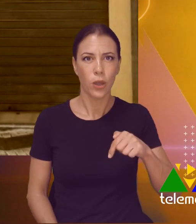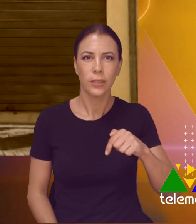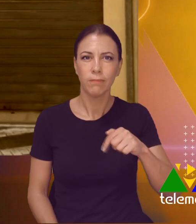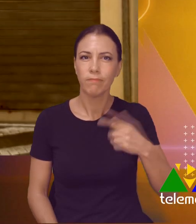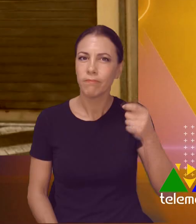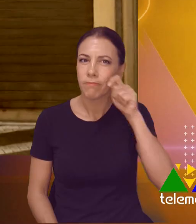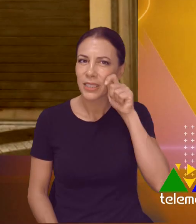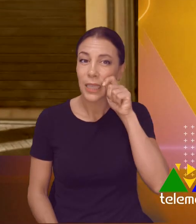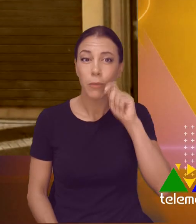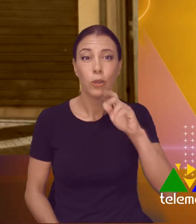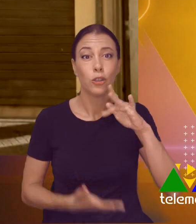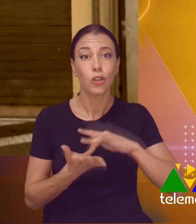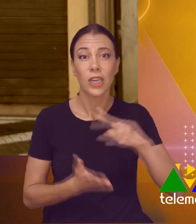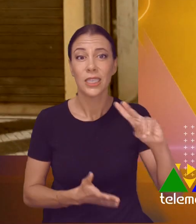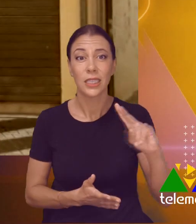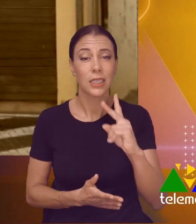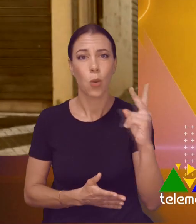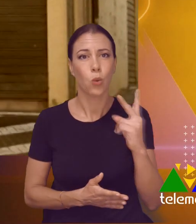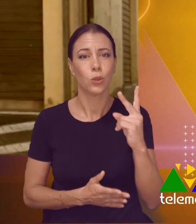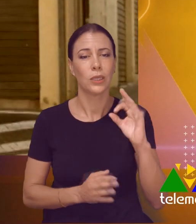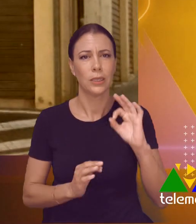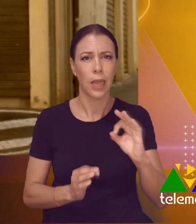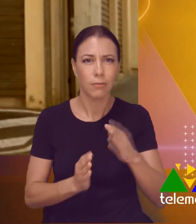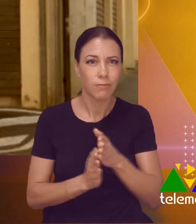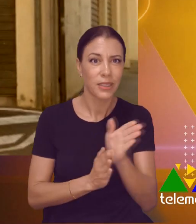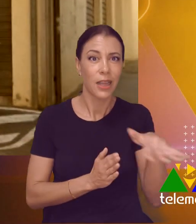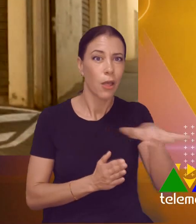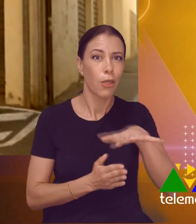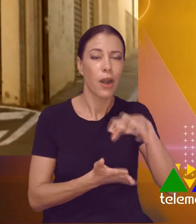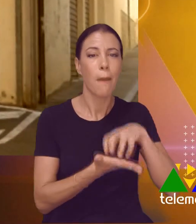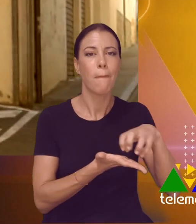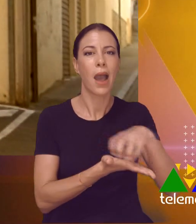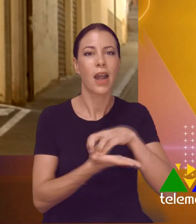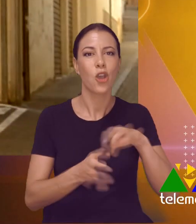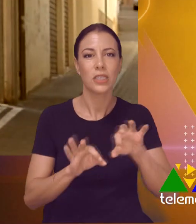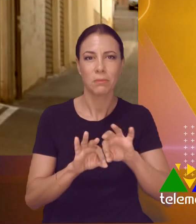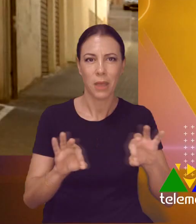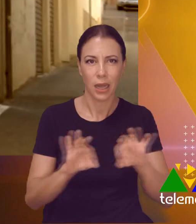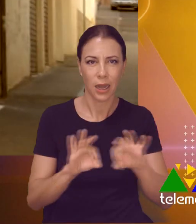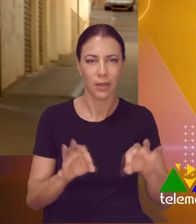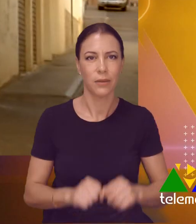Hoy visitamos la segunda parte del barrio de La Esparraguera.